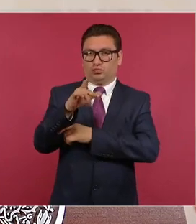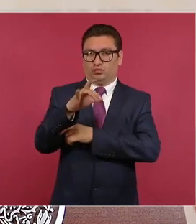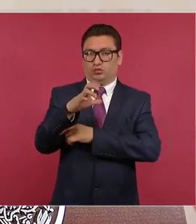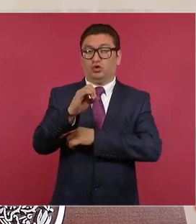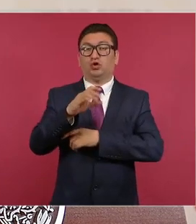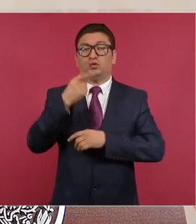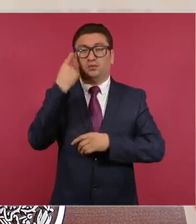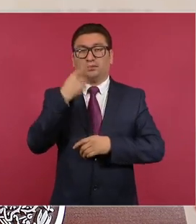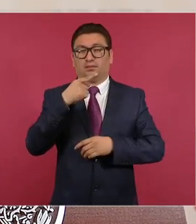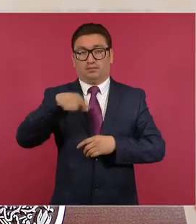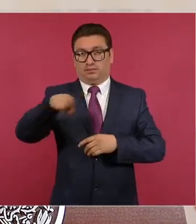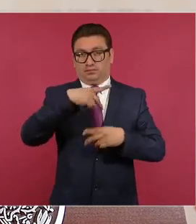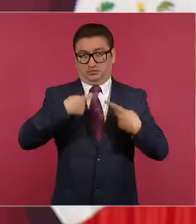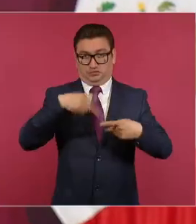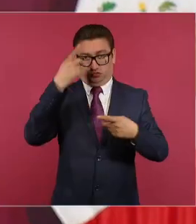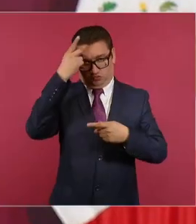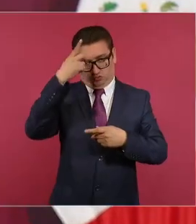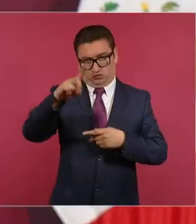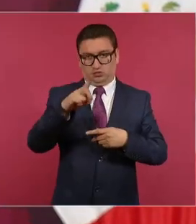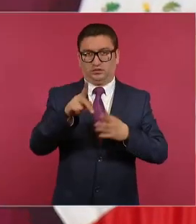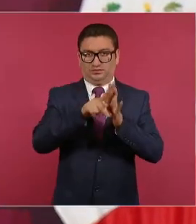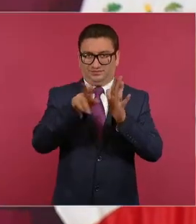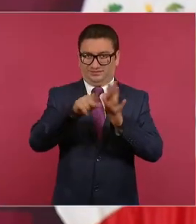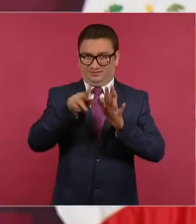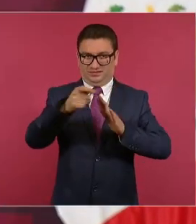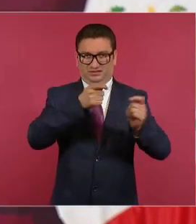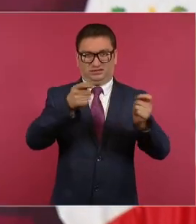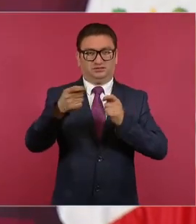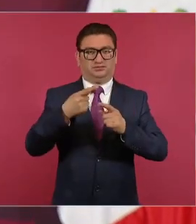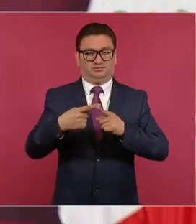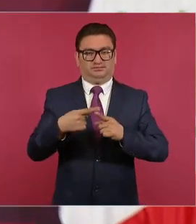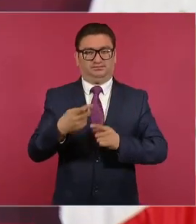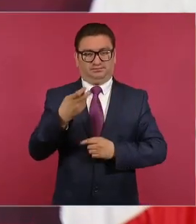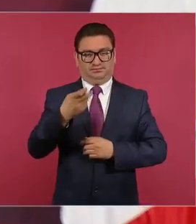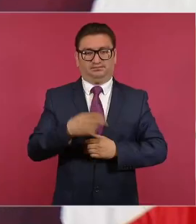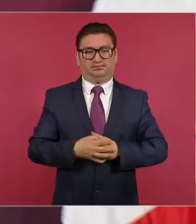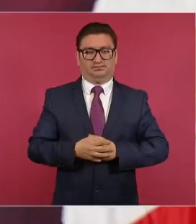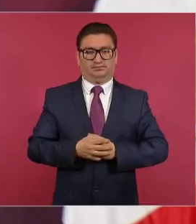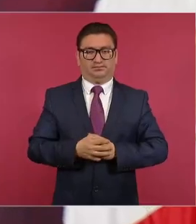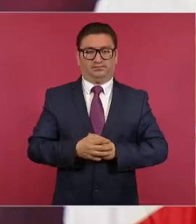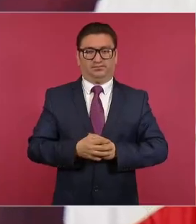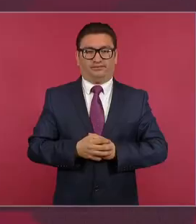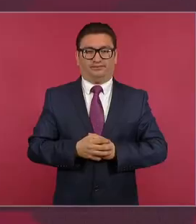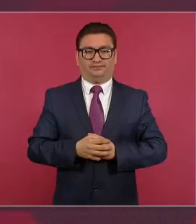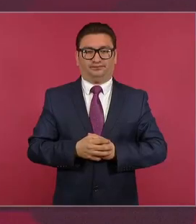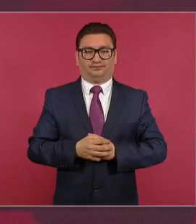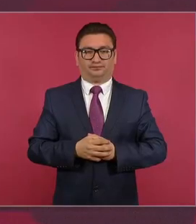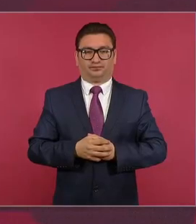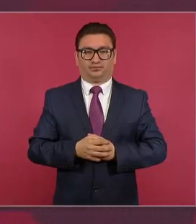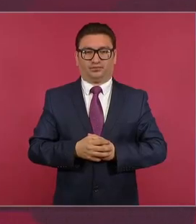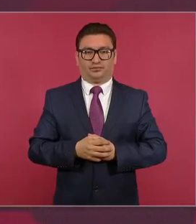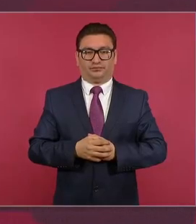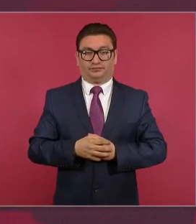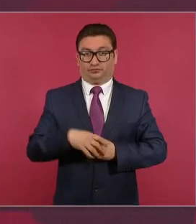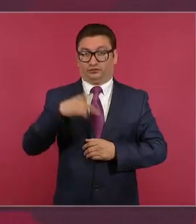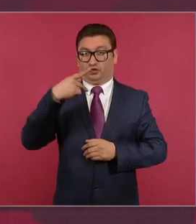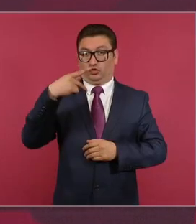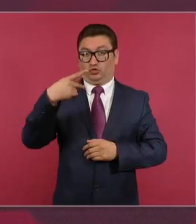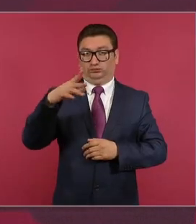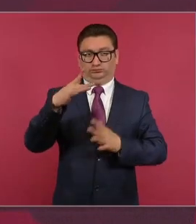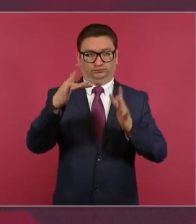que ejercen los dueños de los medios y sus relaciones